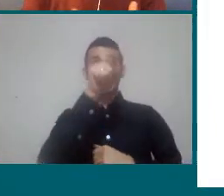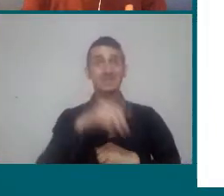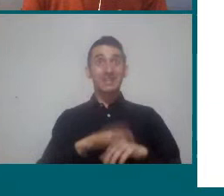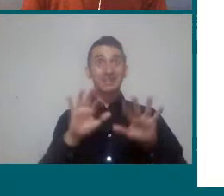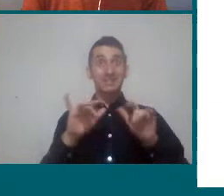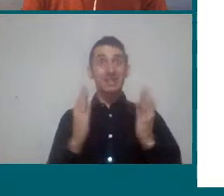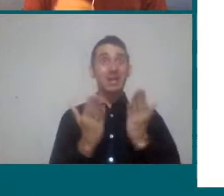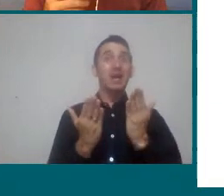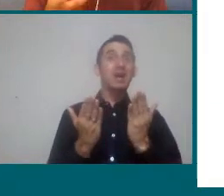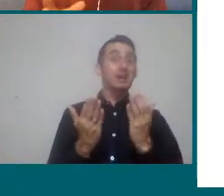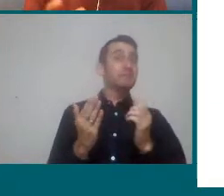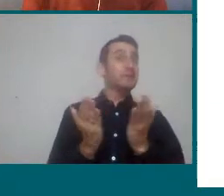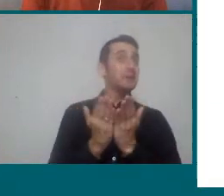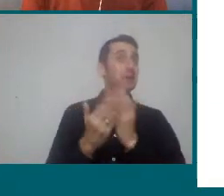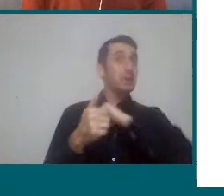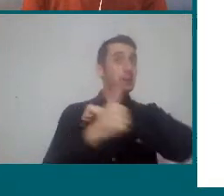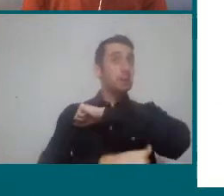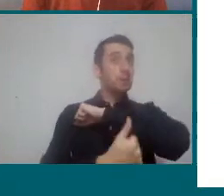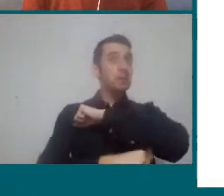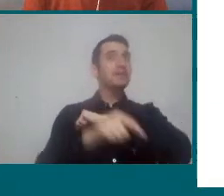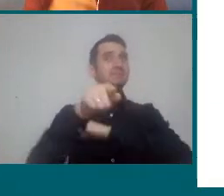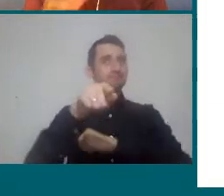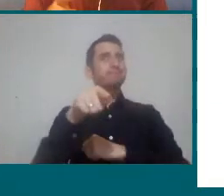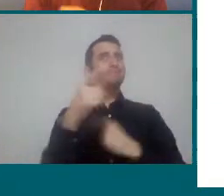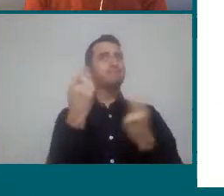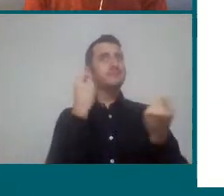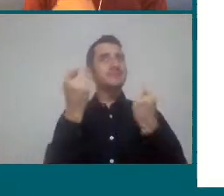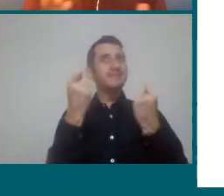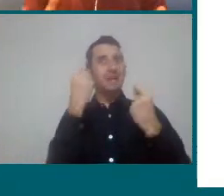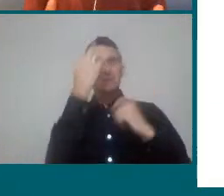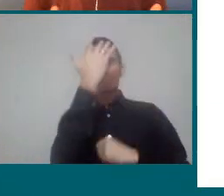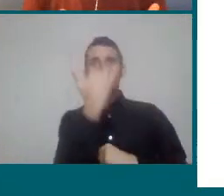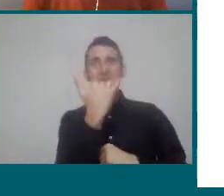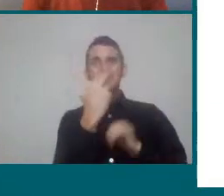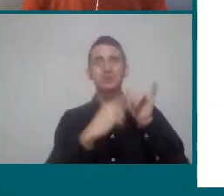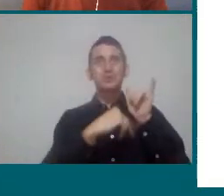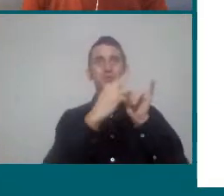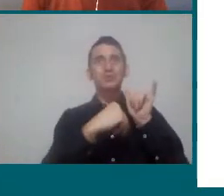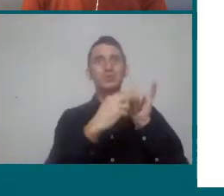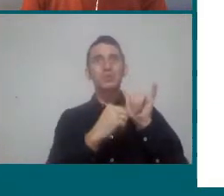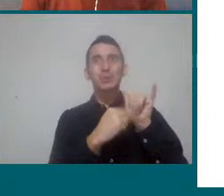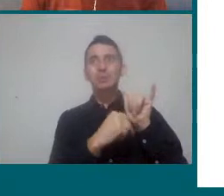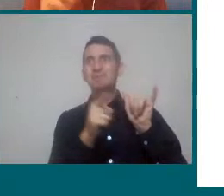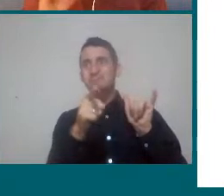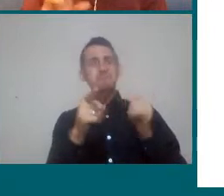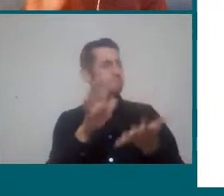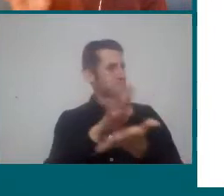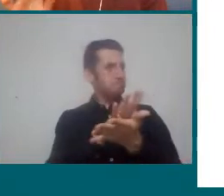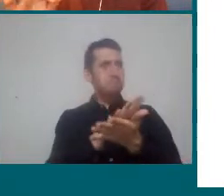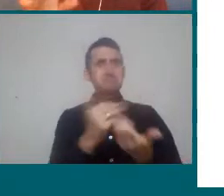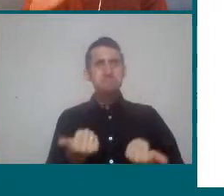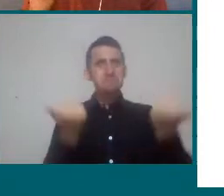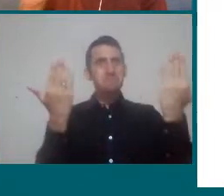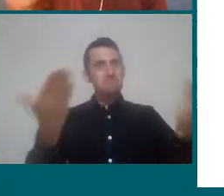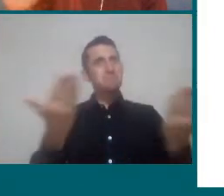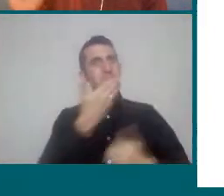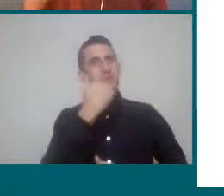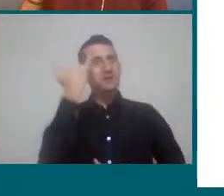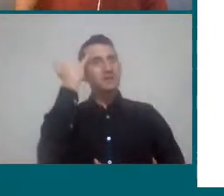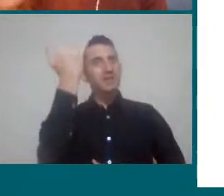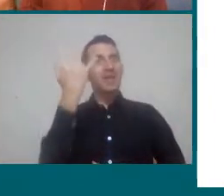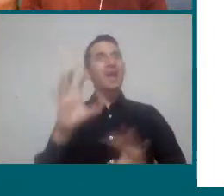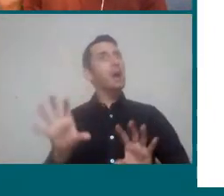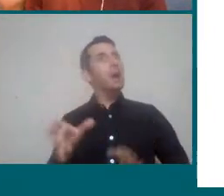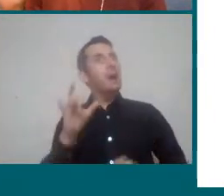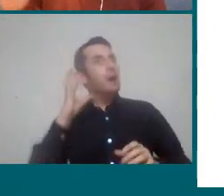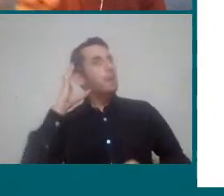una medida muy chula y es, oye, si no tienes posibilidad de conectarte a YouTube porque no tengas medios tecnológicos, pues oye, con que pongas la radio también